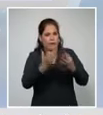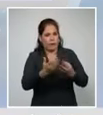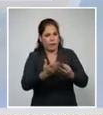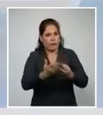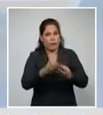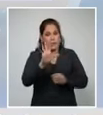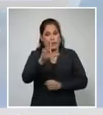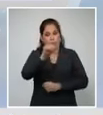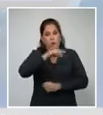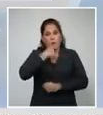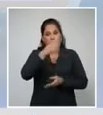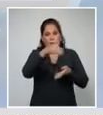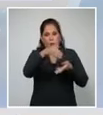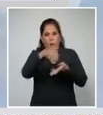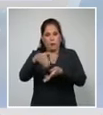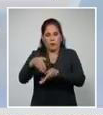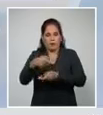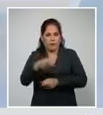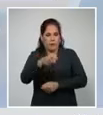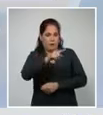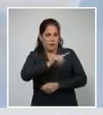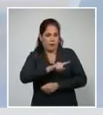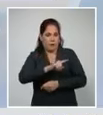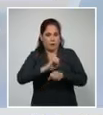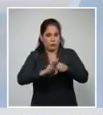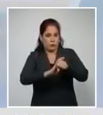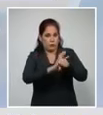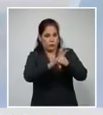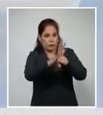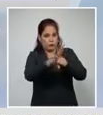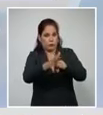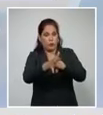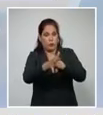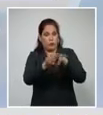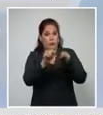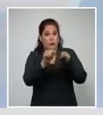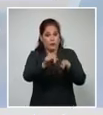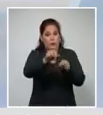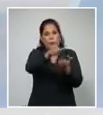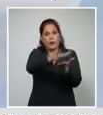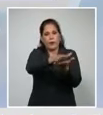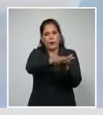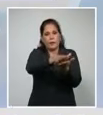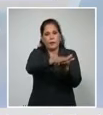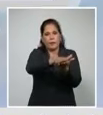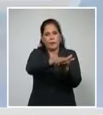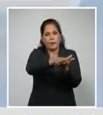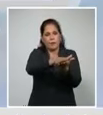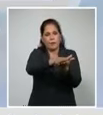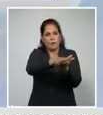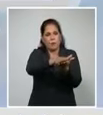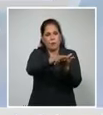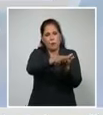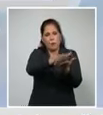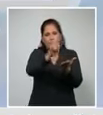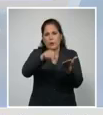5 personas que fallecieron en Cuba con COVID-19, y ya con esta cifra se acumulan